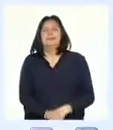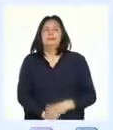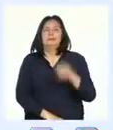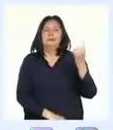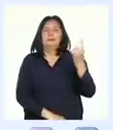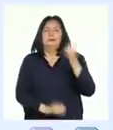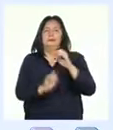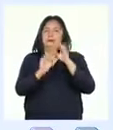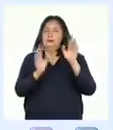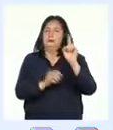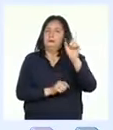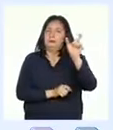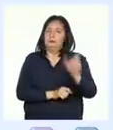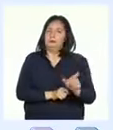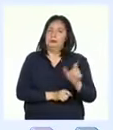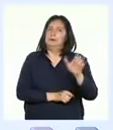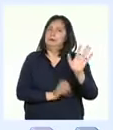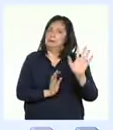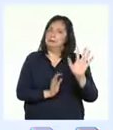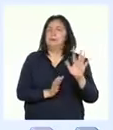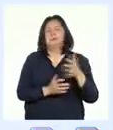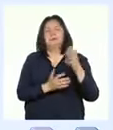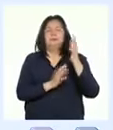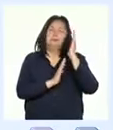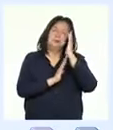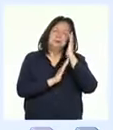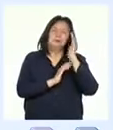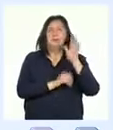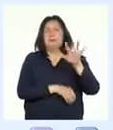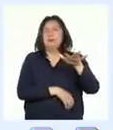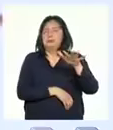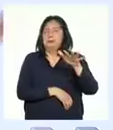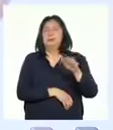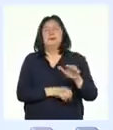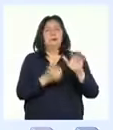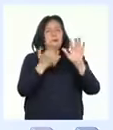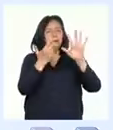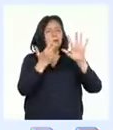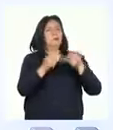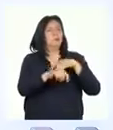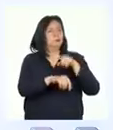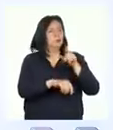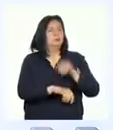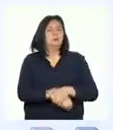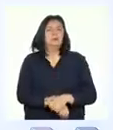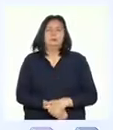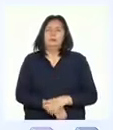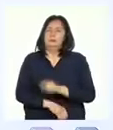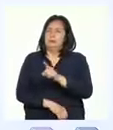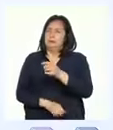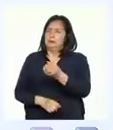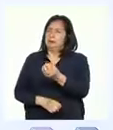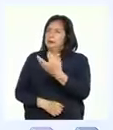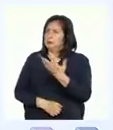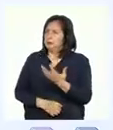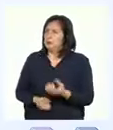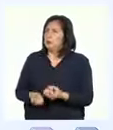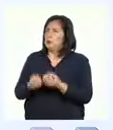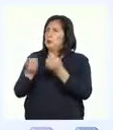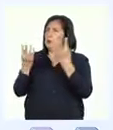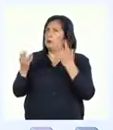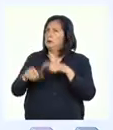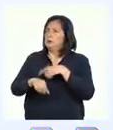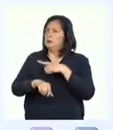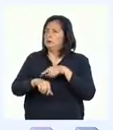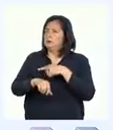Cada día una persona promedio duerme aproximadamente 8 horas. ¿Y podrías decirme